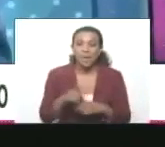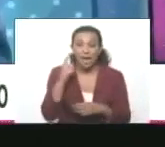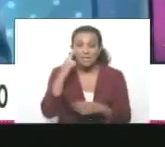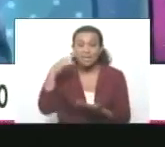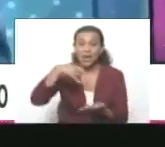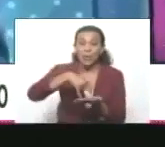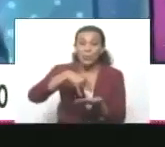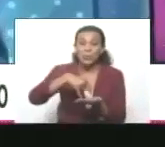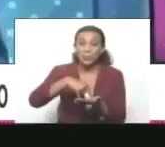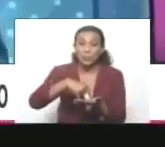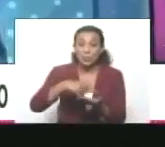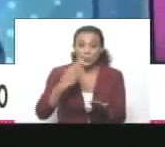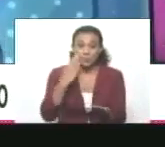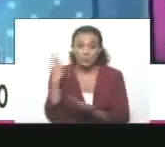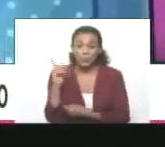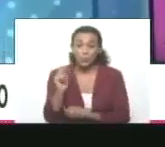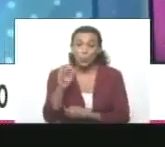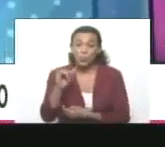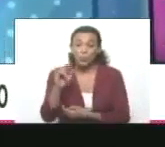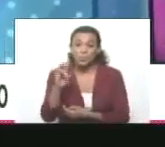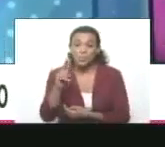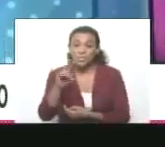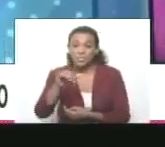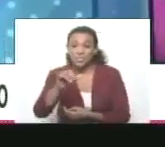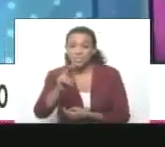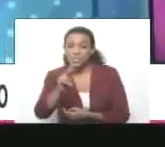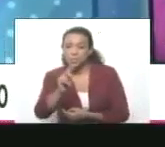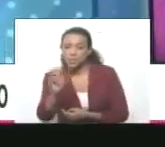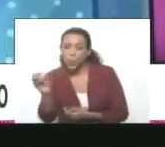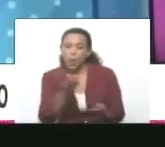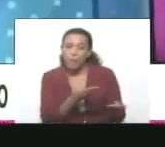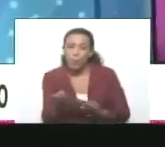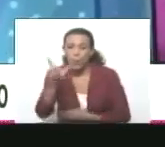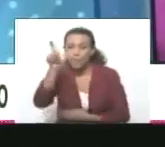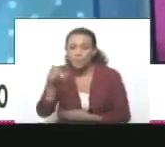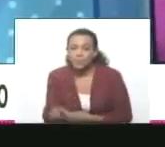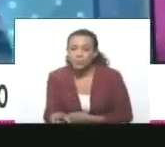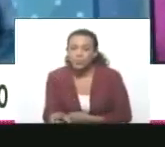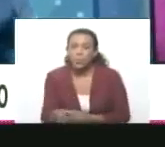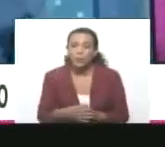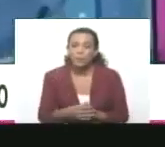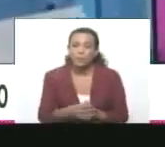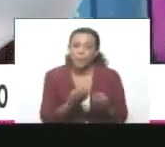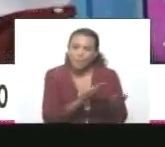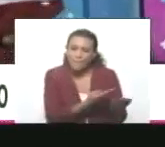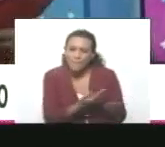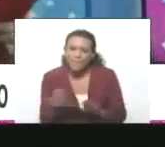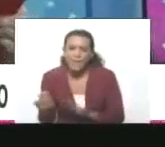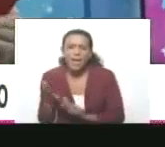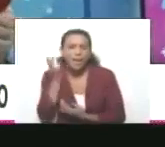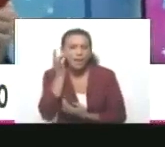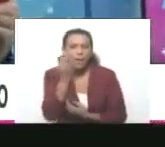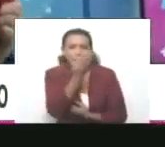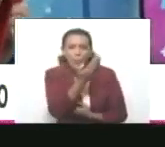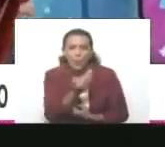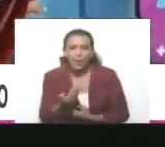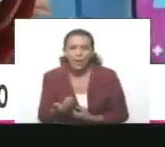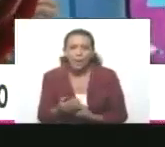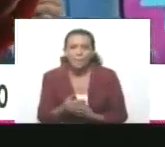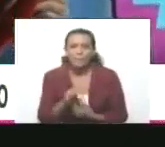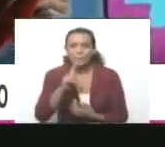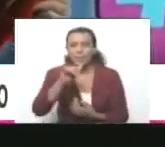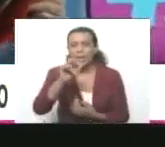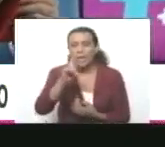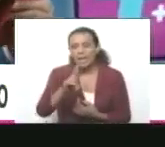los Chorritos, en Tocuyito, Carabobo, y los invito aquí a mi lado, ¡que pasen a mi lado! Iris María